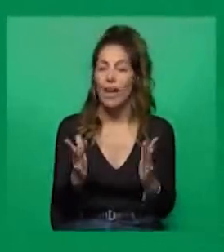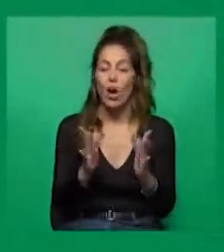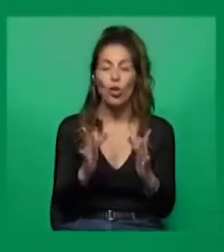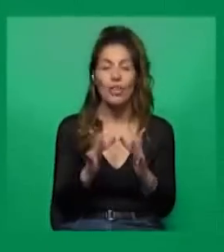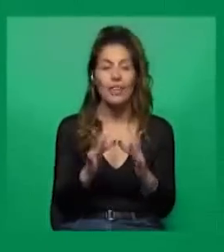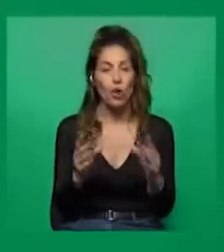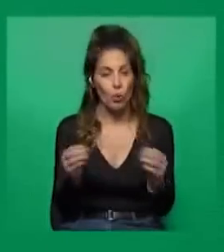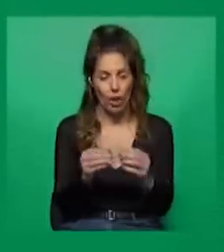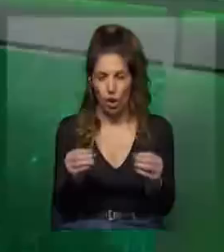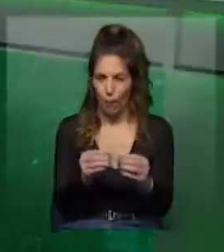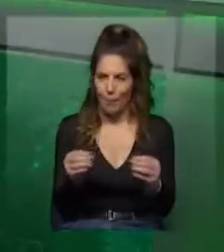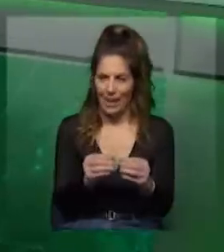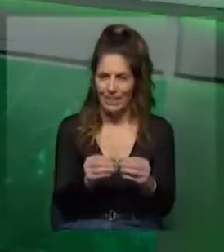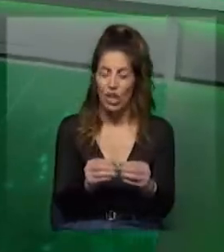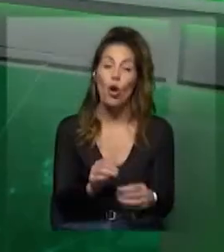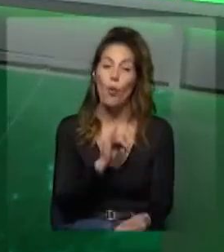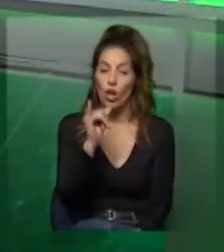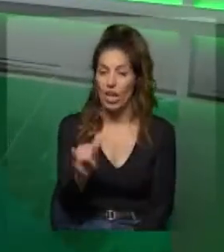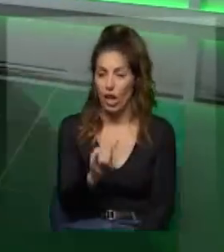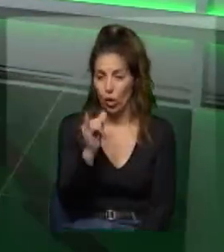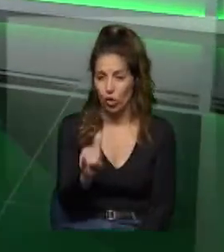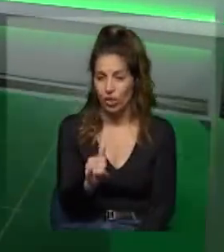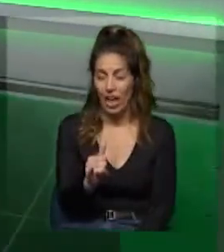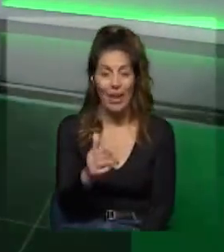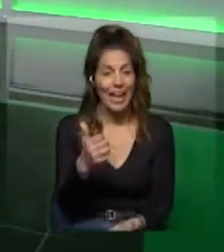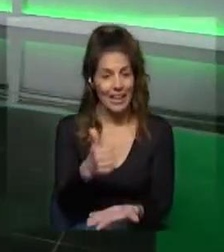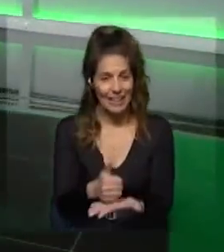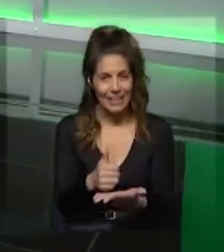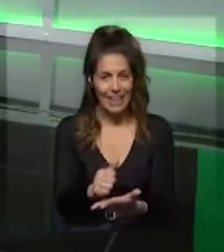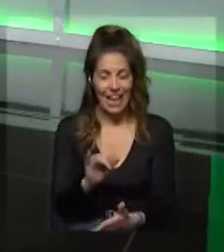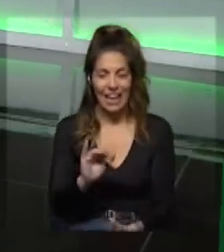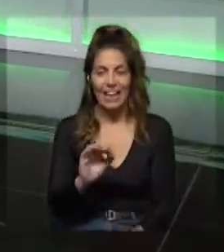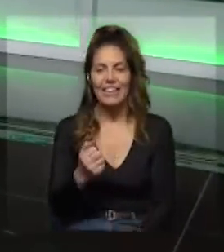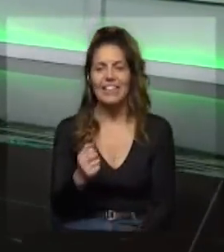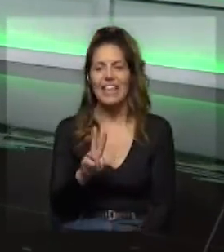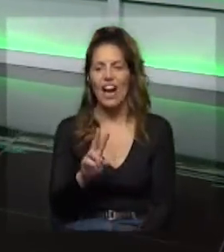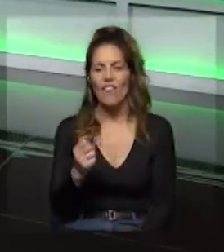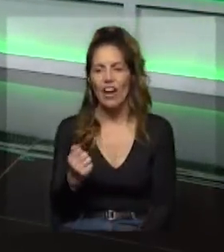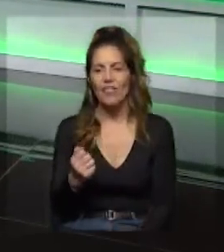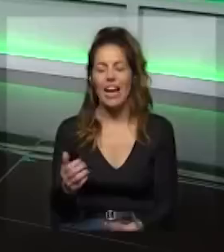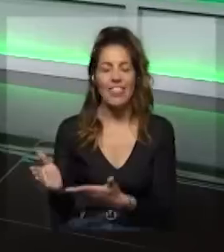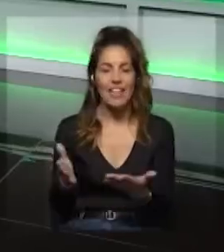compañero Martín Duarte que como les mencionaba hace minutos se encuentra en el ia adelante